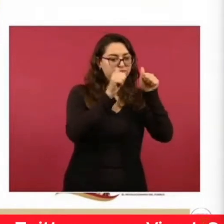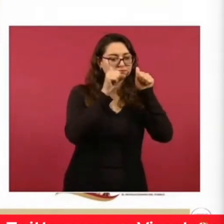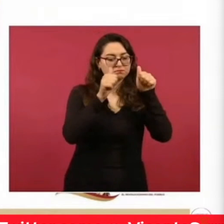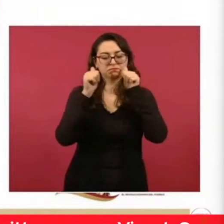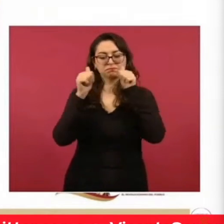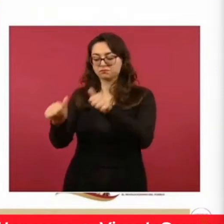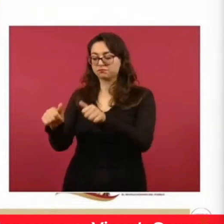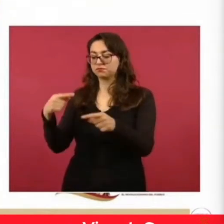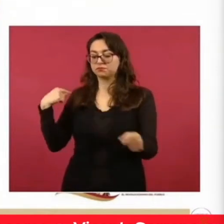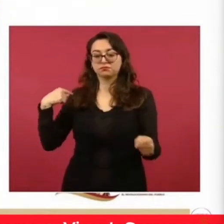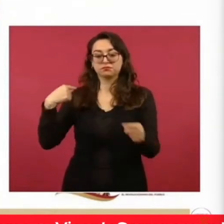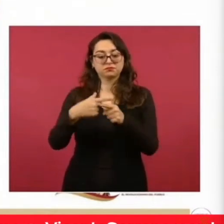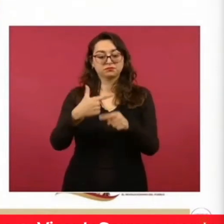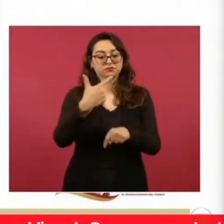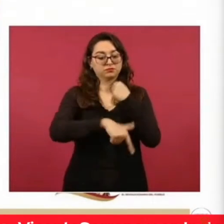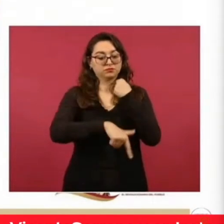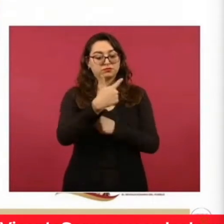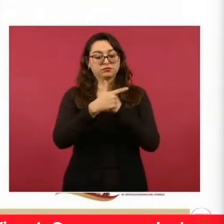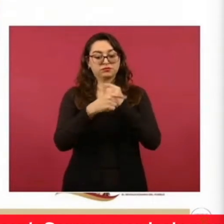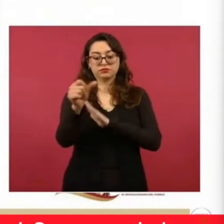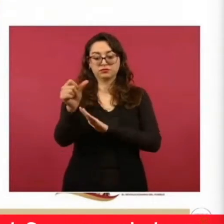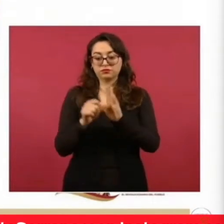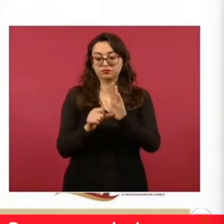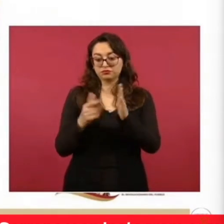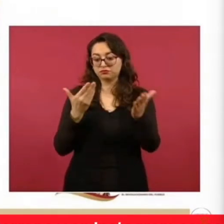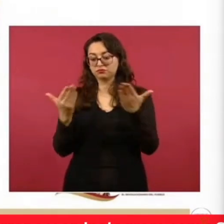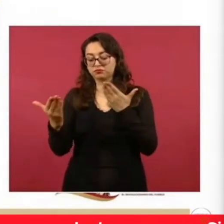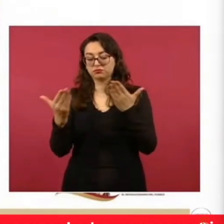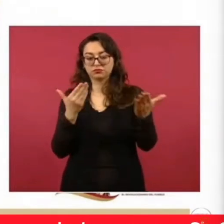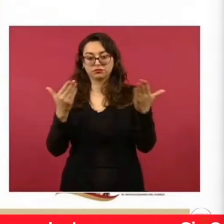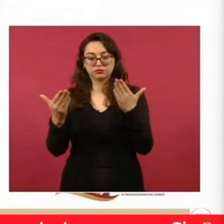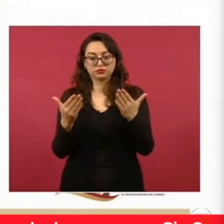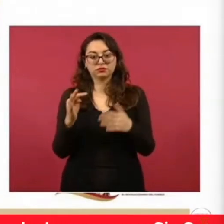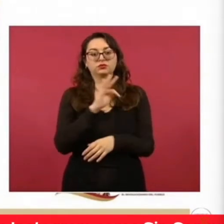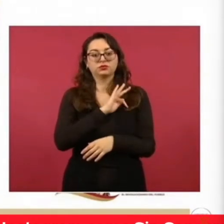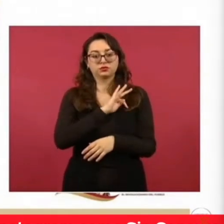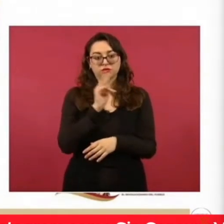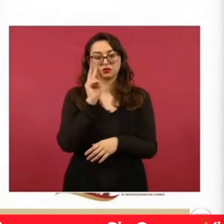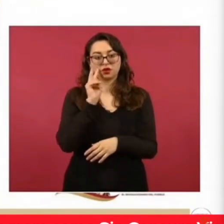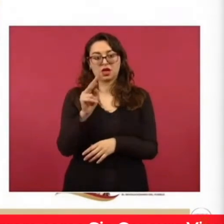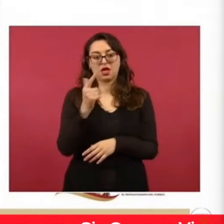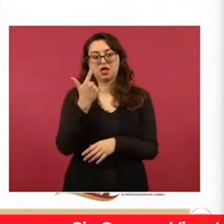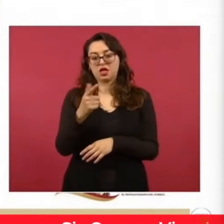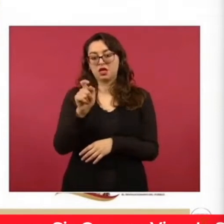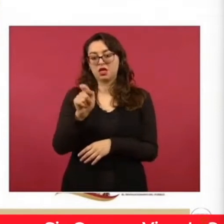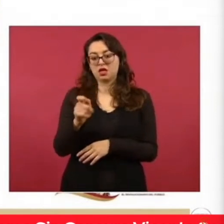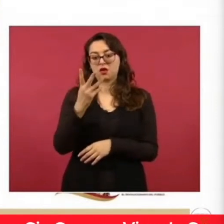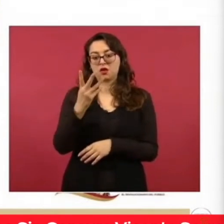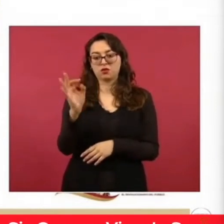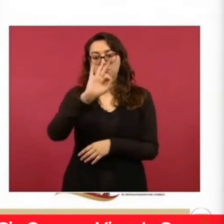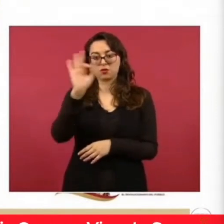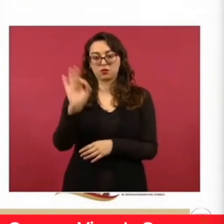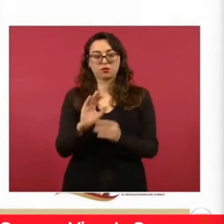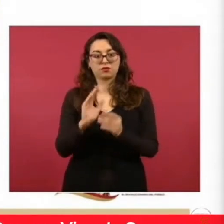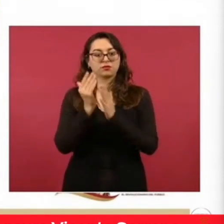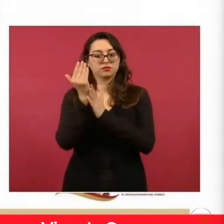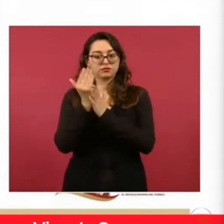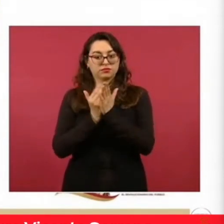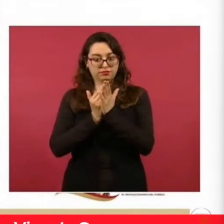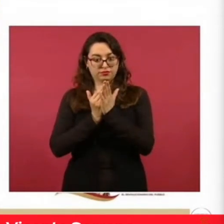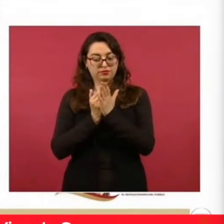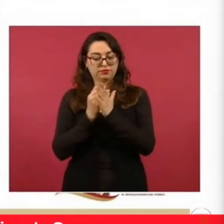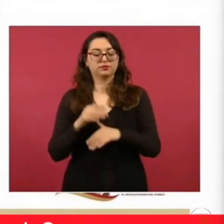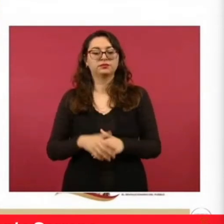doce meses contra los doce meses anteriores tiene una disminución de siete punto cuatro en el caso